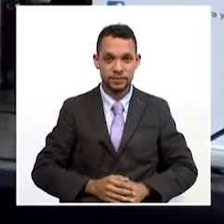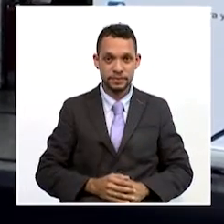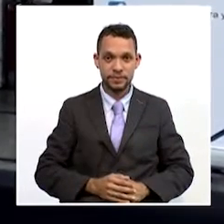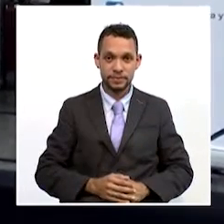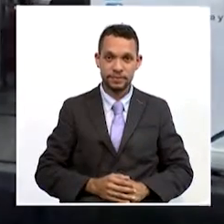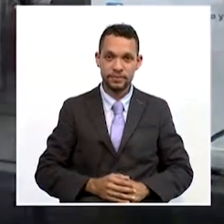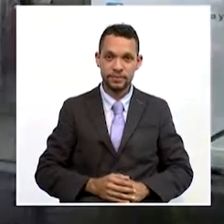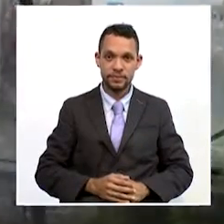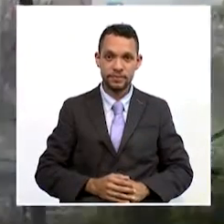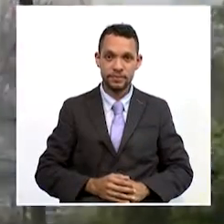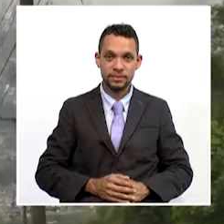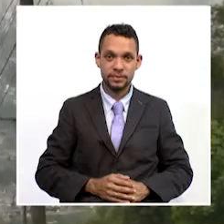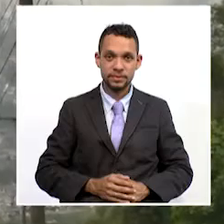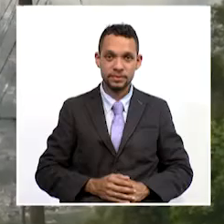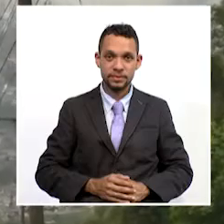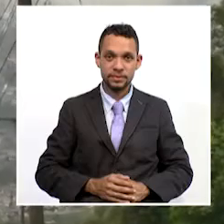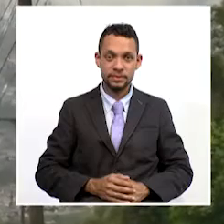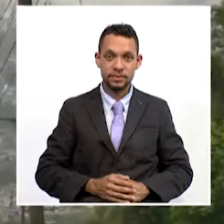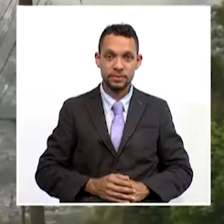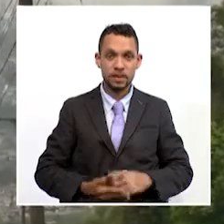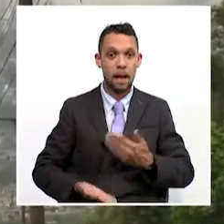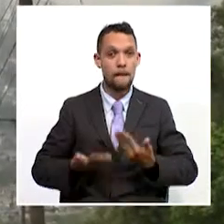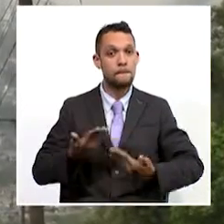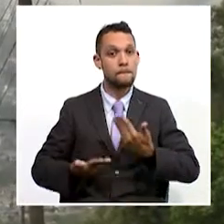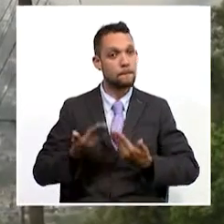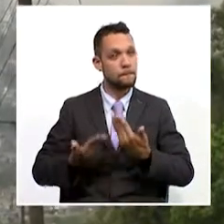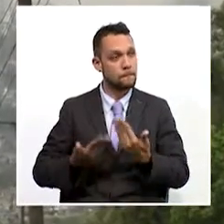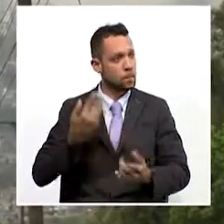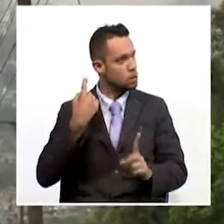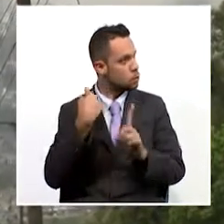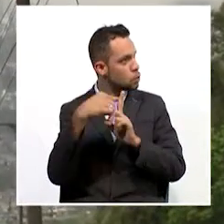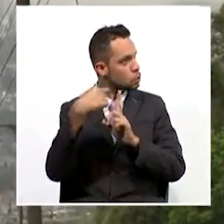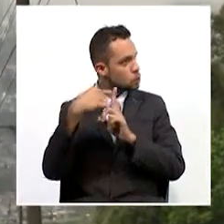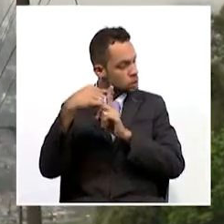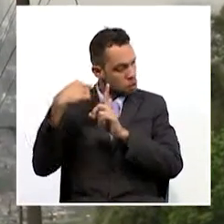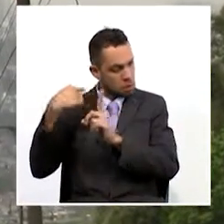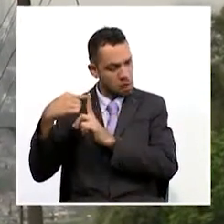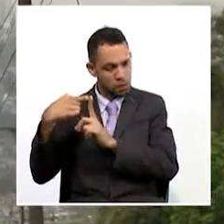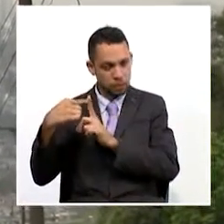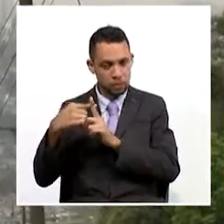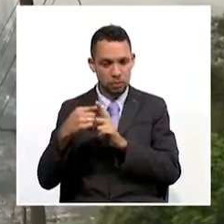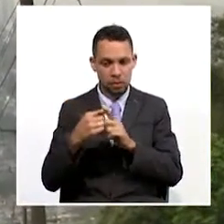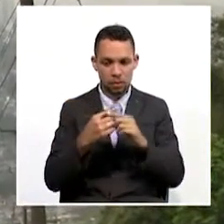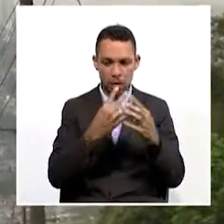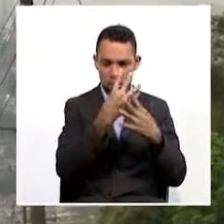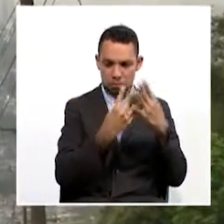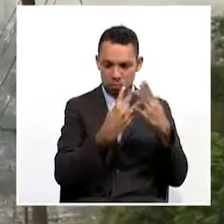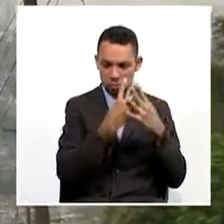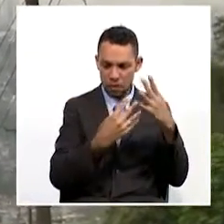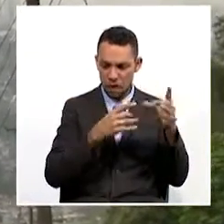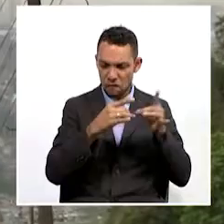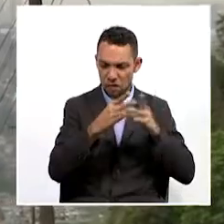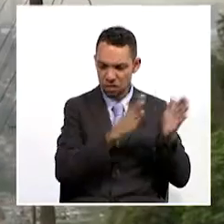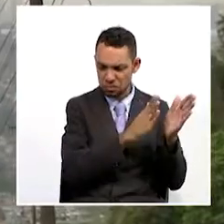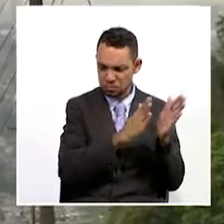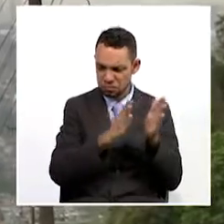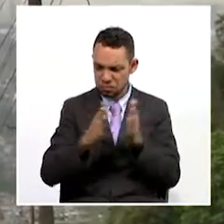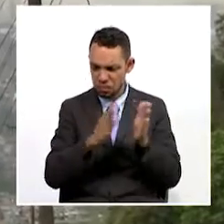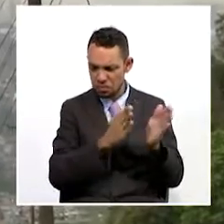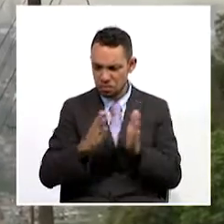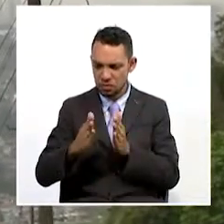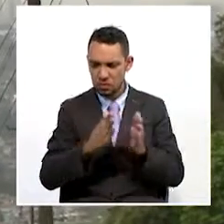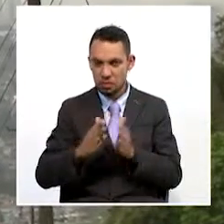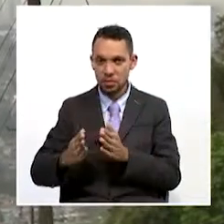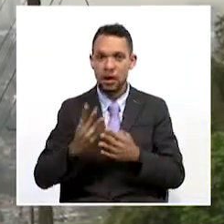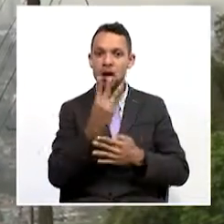Caribe. Fue un balance muy positivo porque la verdad la programación estuvo espectacular. Tuvimos un muy buen